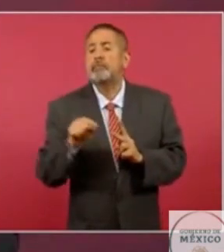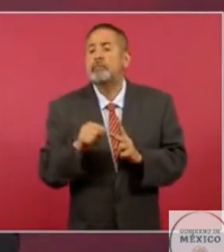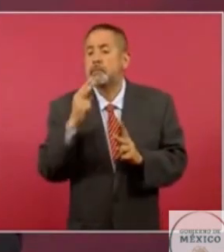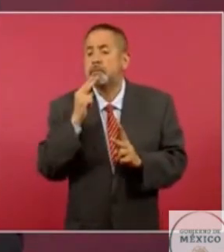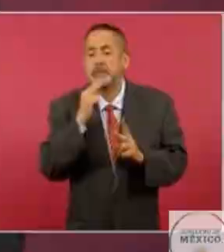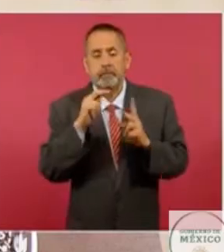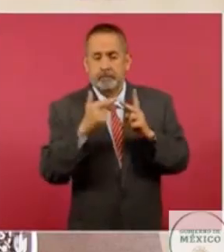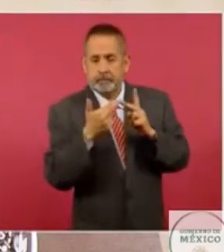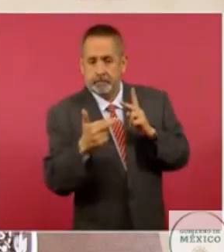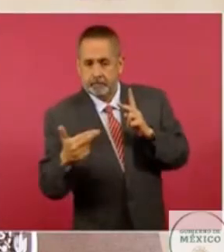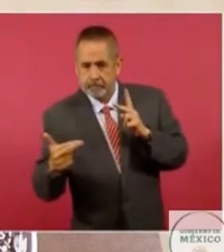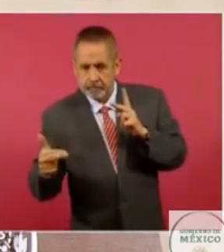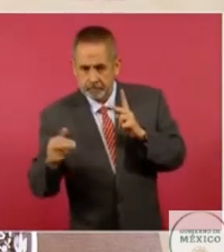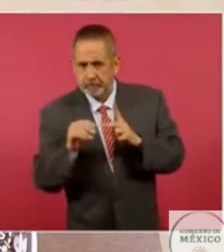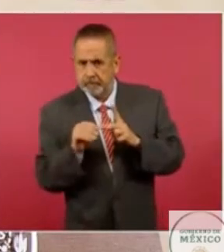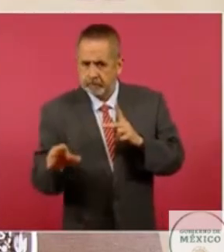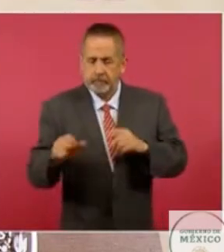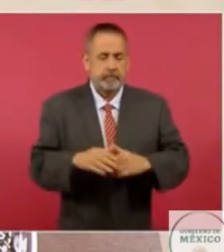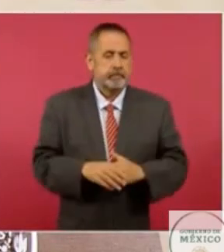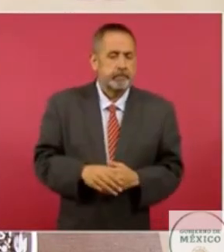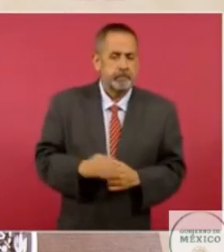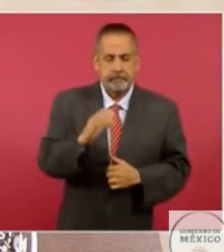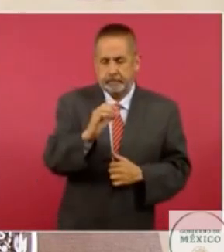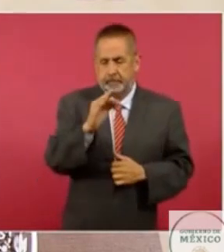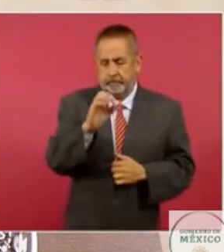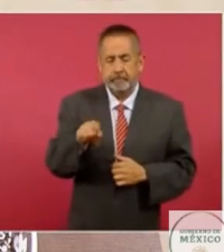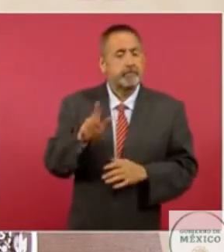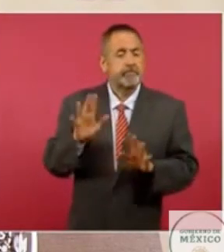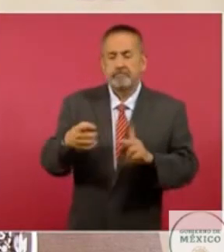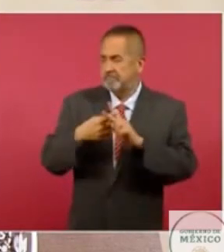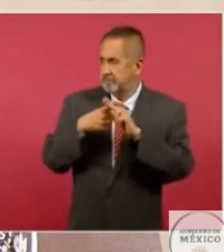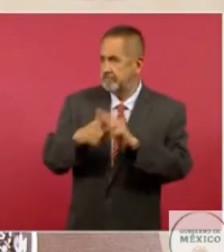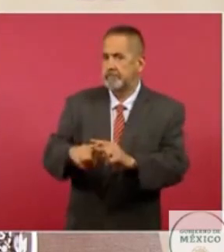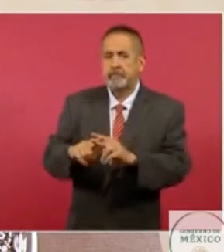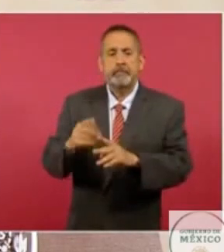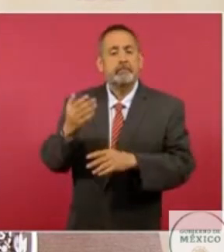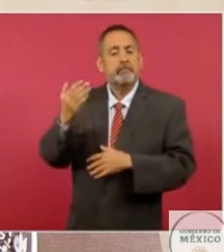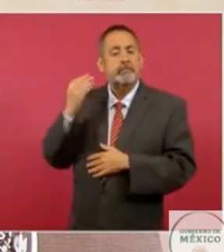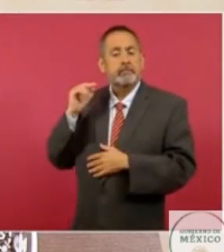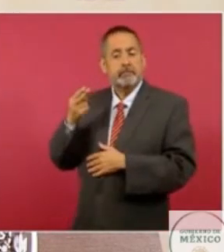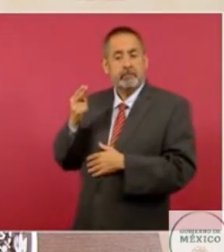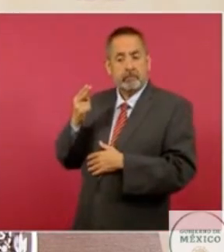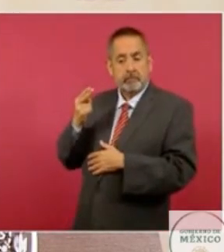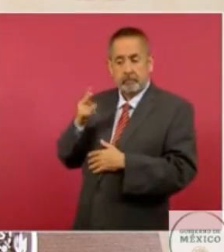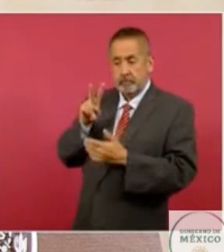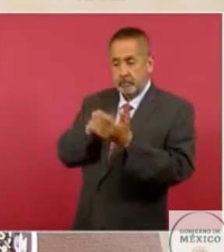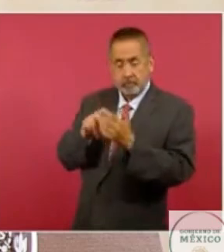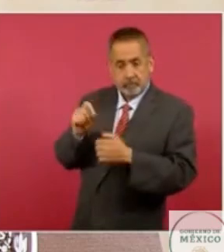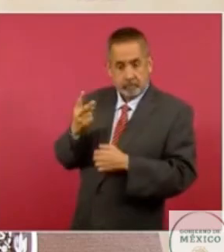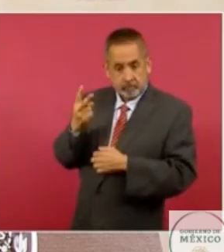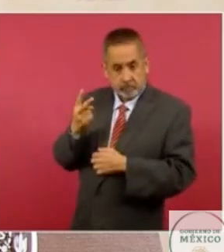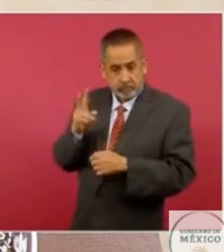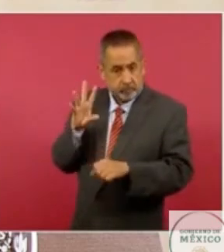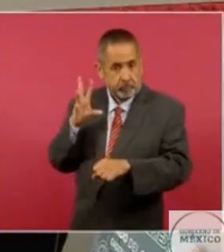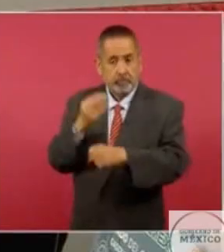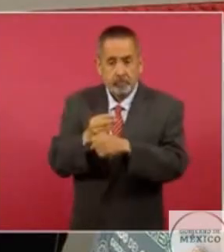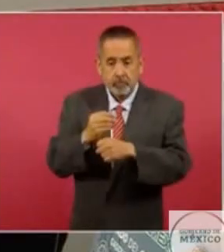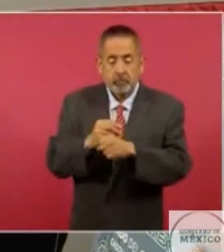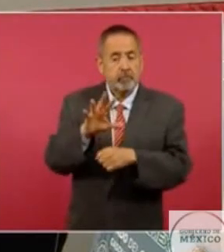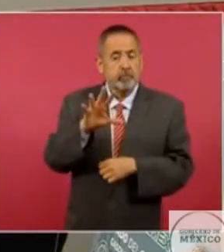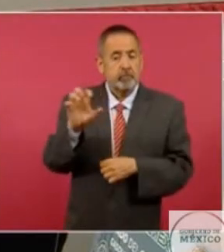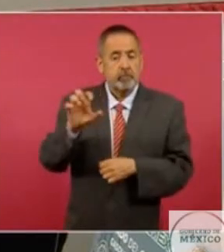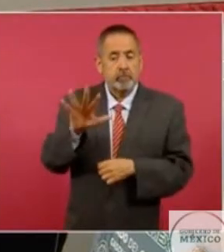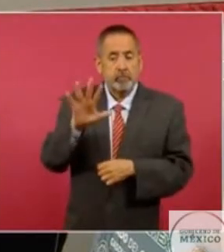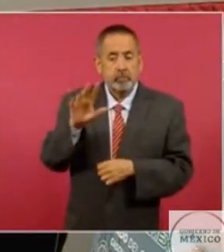consumo. CFE Distribución inició la construcción, noviembre de 22, de